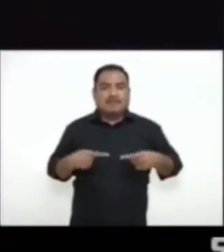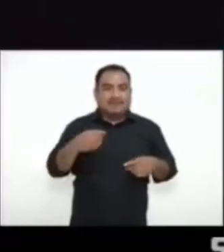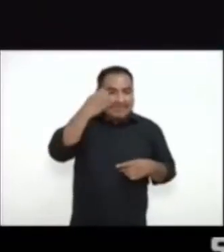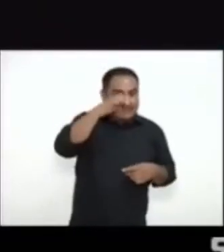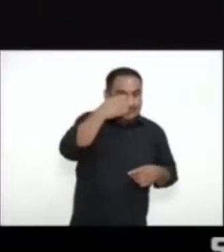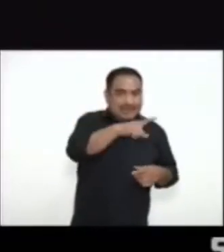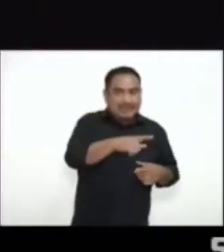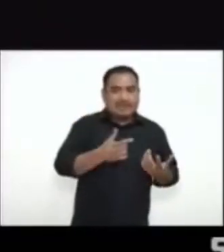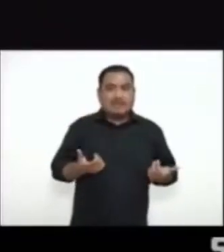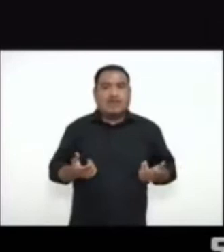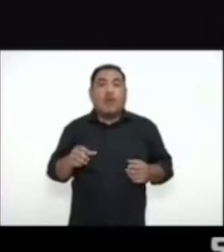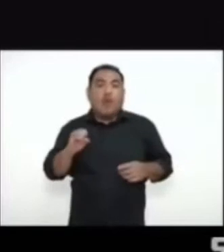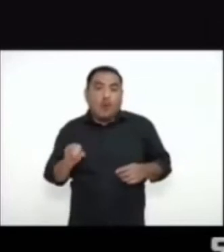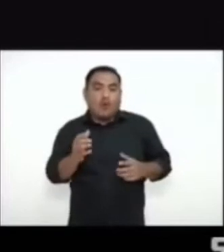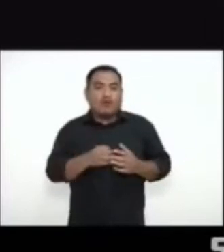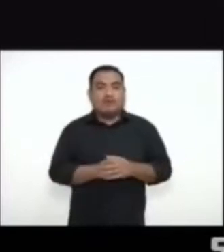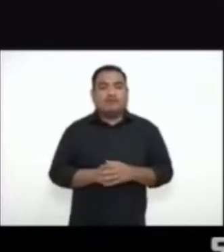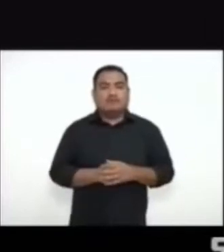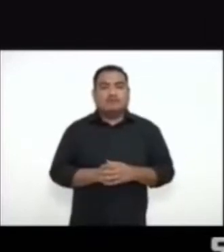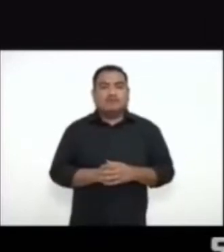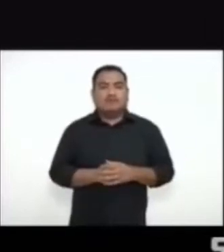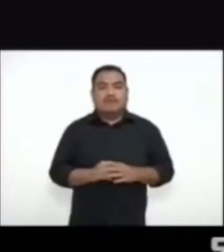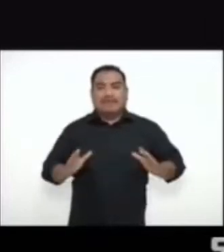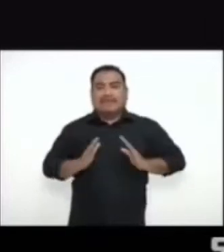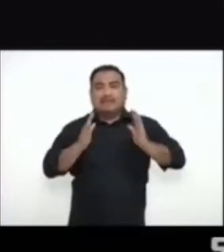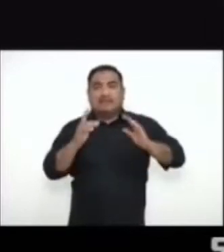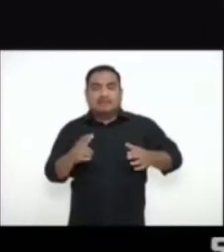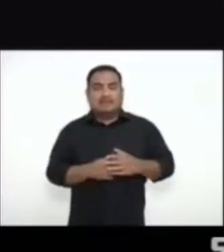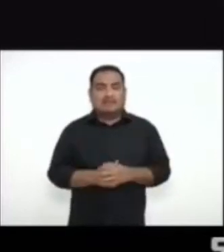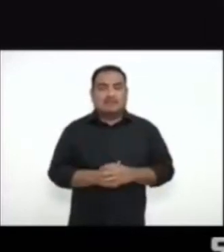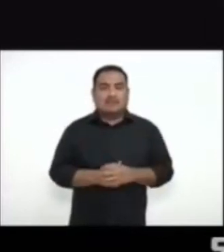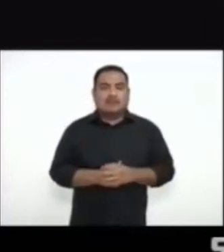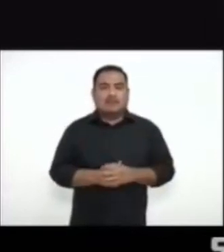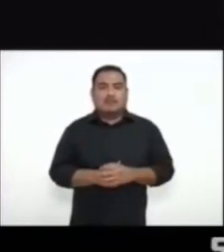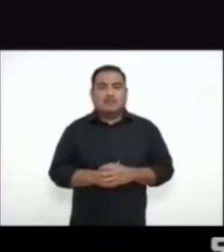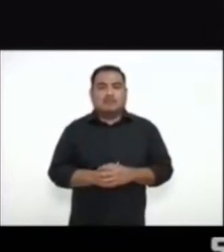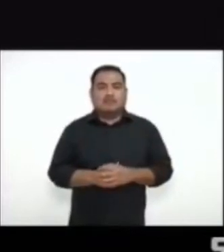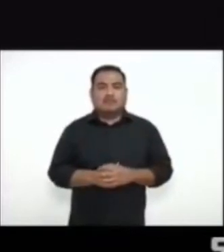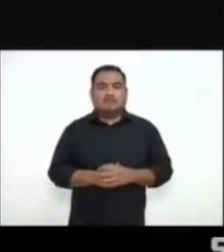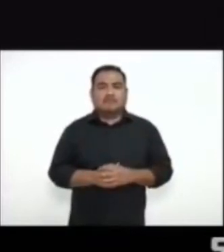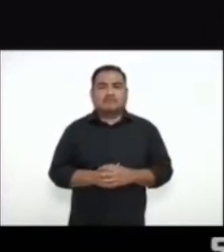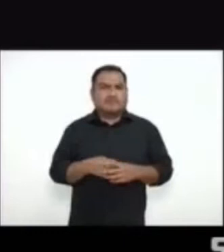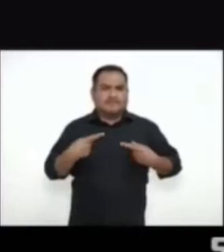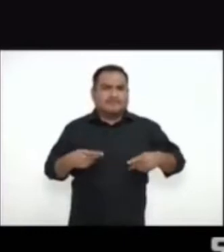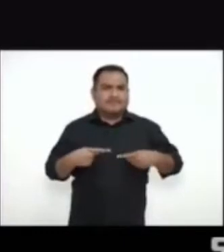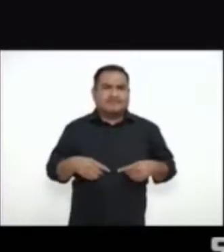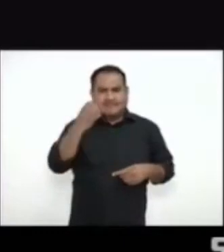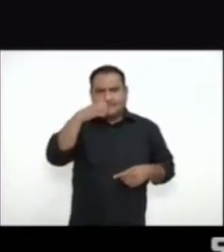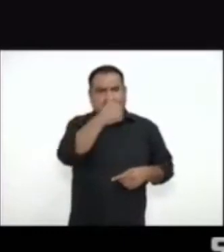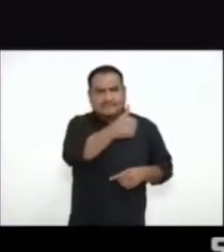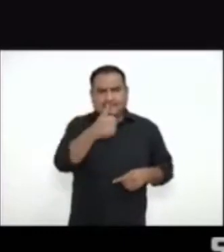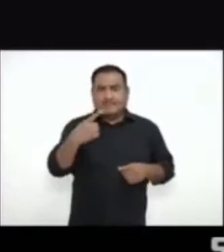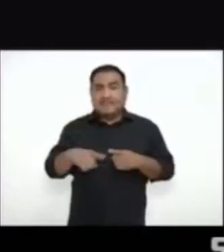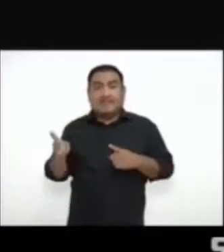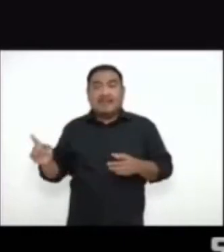de la intensidad con la que nosotros vivamos ese evento y de la